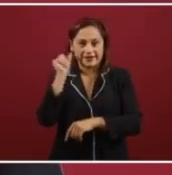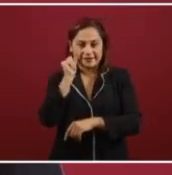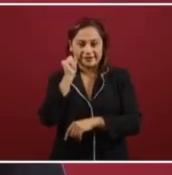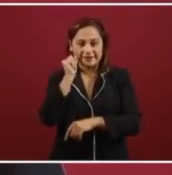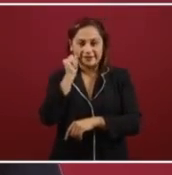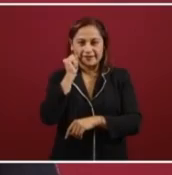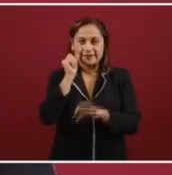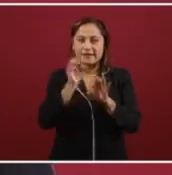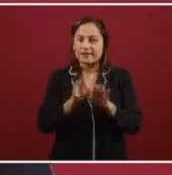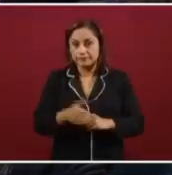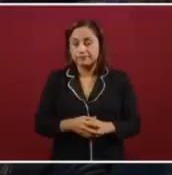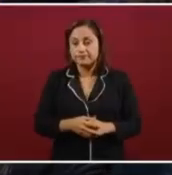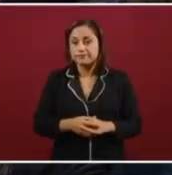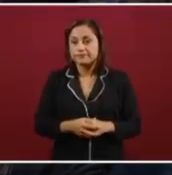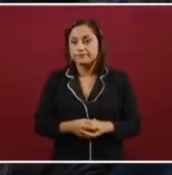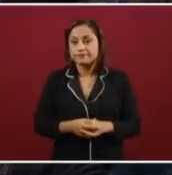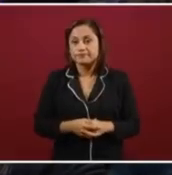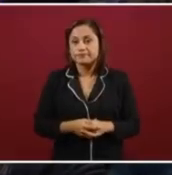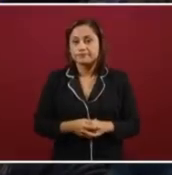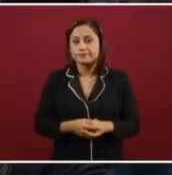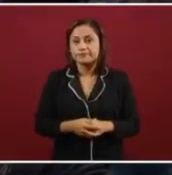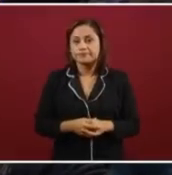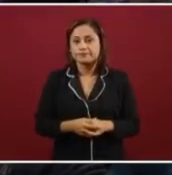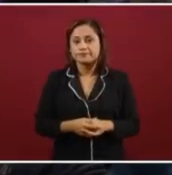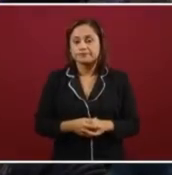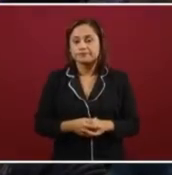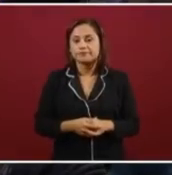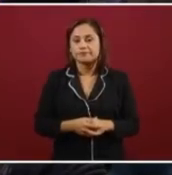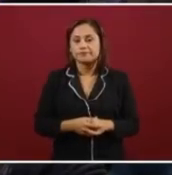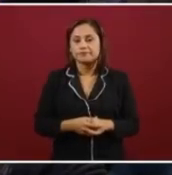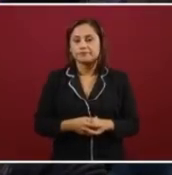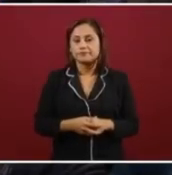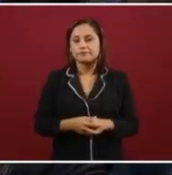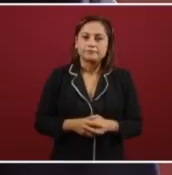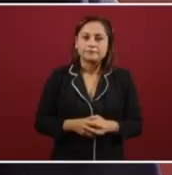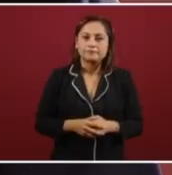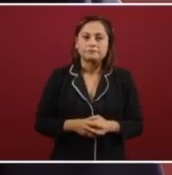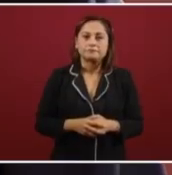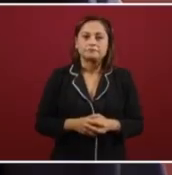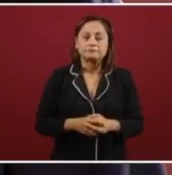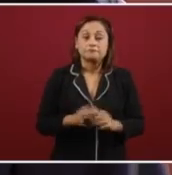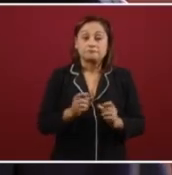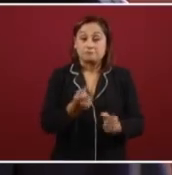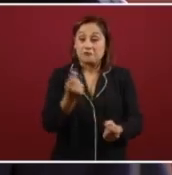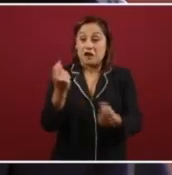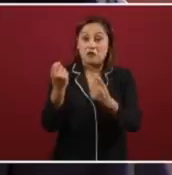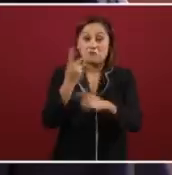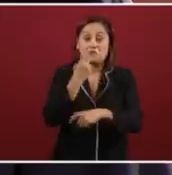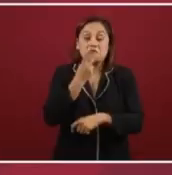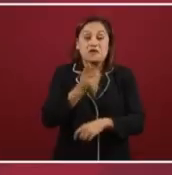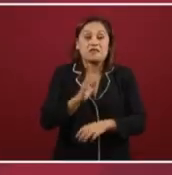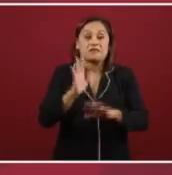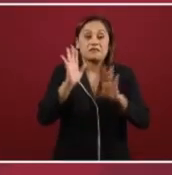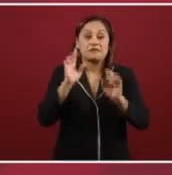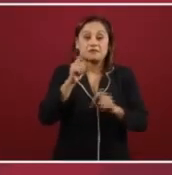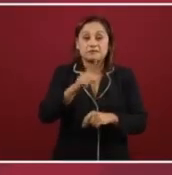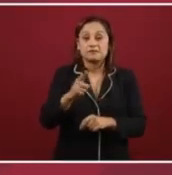que se pronosticaba que íbamos a caer en recesión y no fue